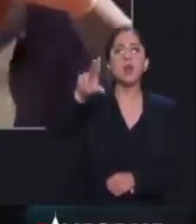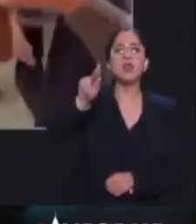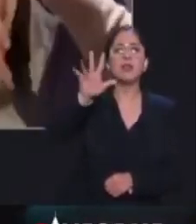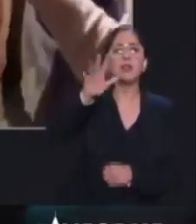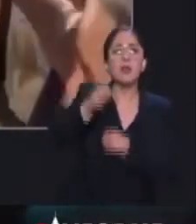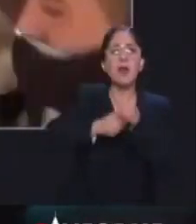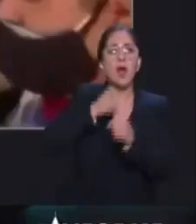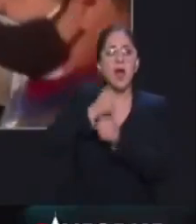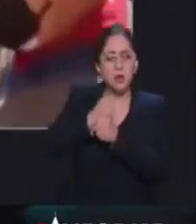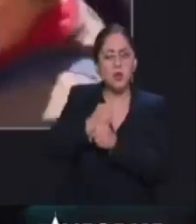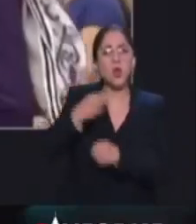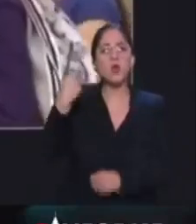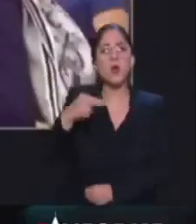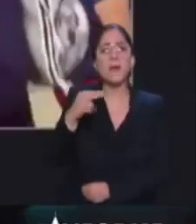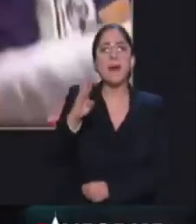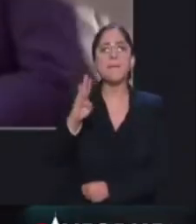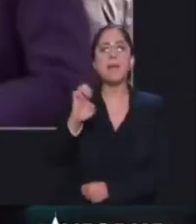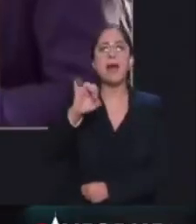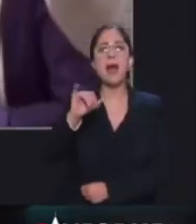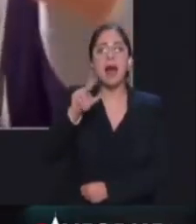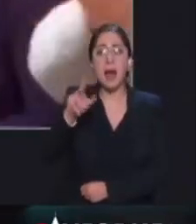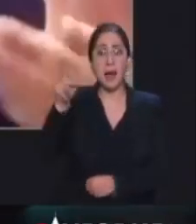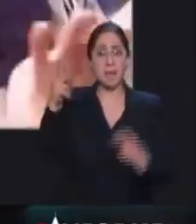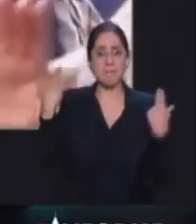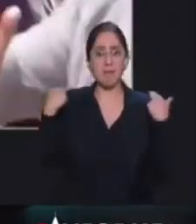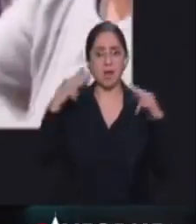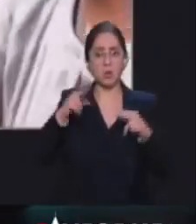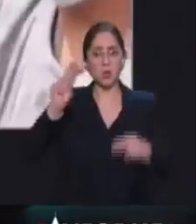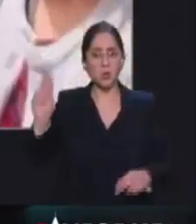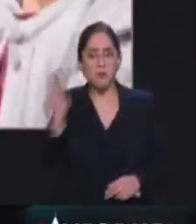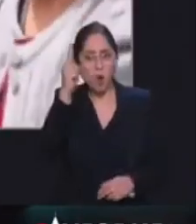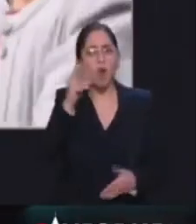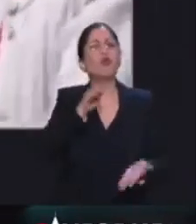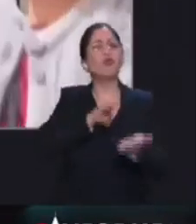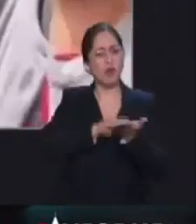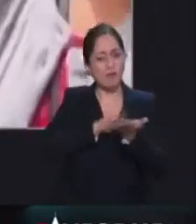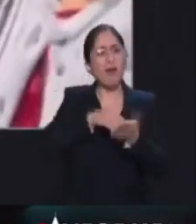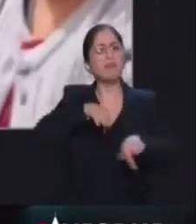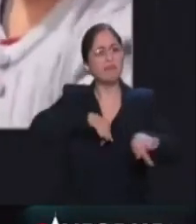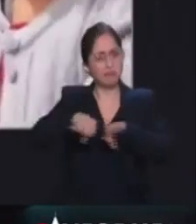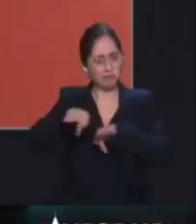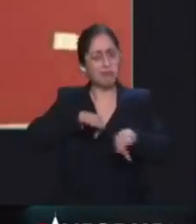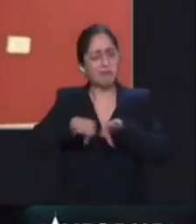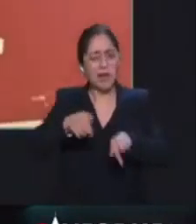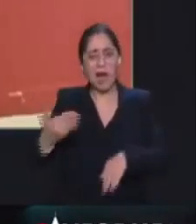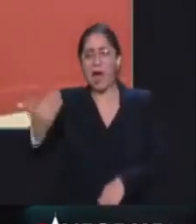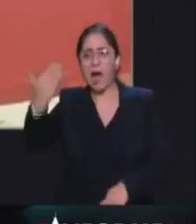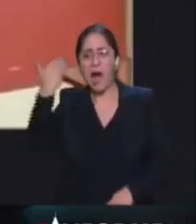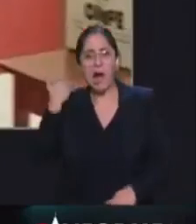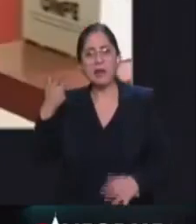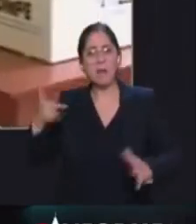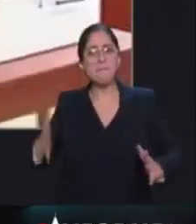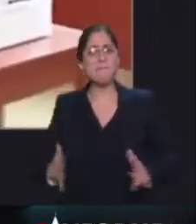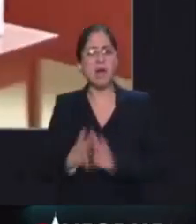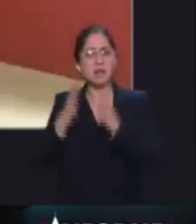señor Béjar, maestro universitario que sigue ejerciendo, que en su momento fue guerrillero, fíjate